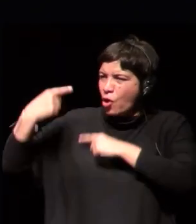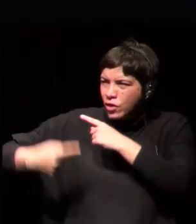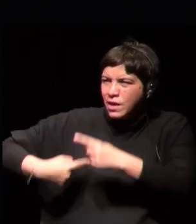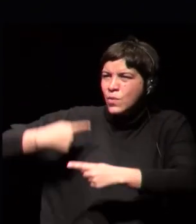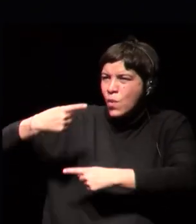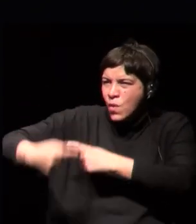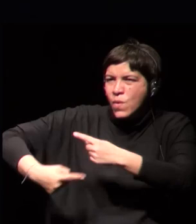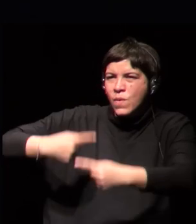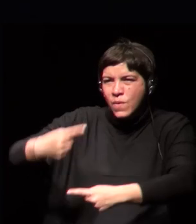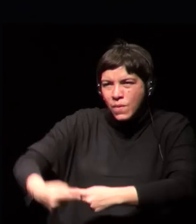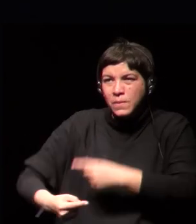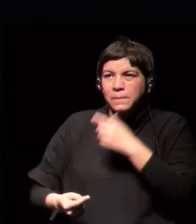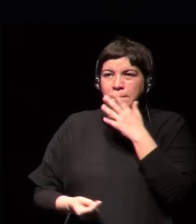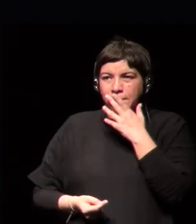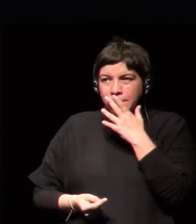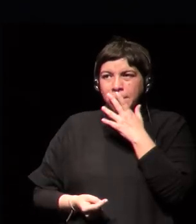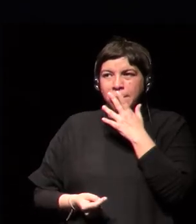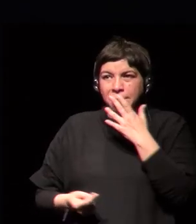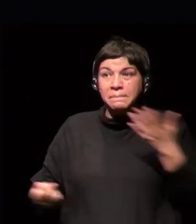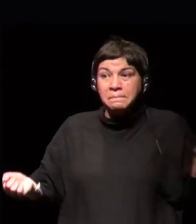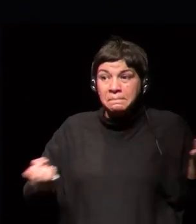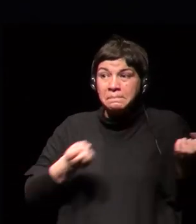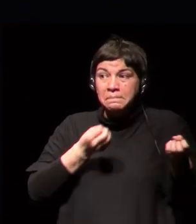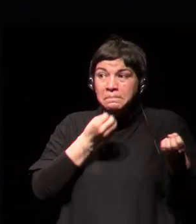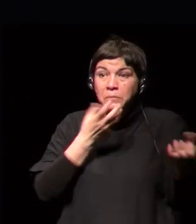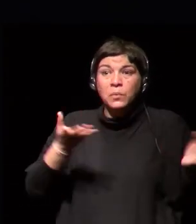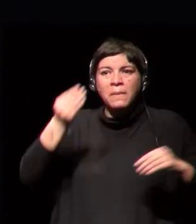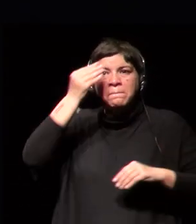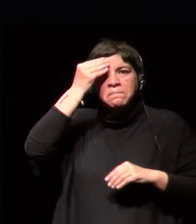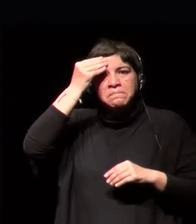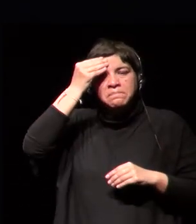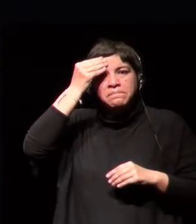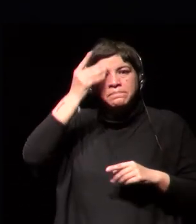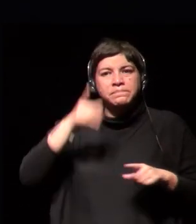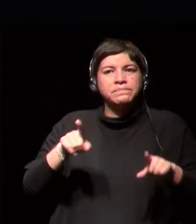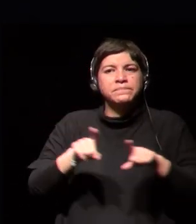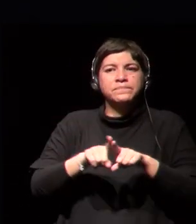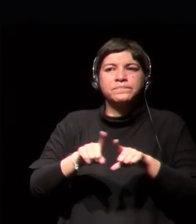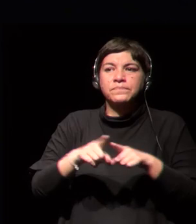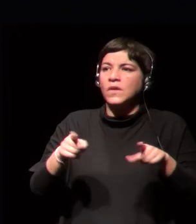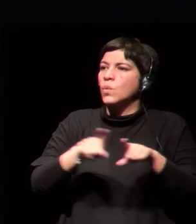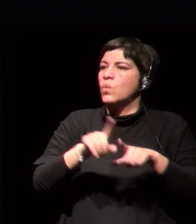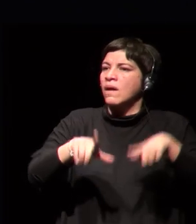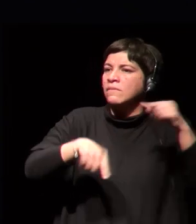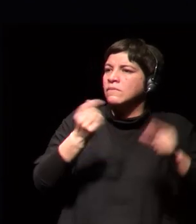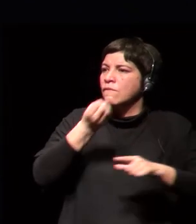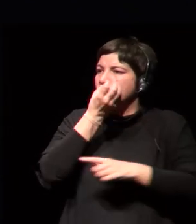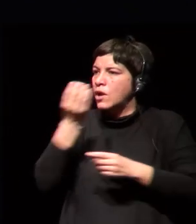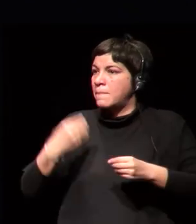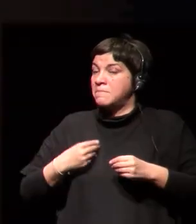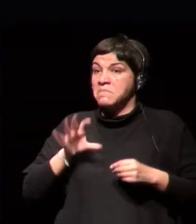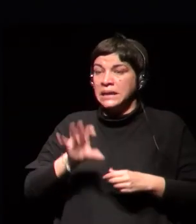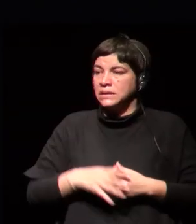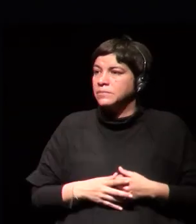bueno, eran considerados parte de la flora y la fauna de mi país. Así que en mi país, en el